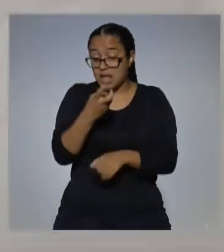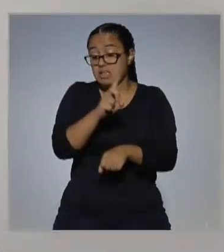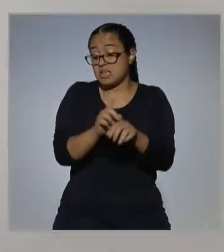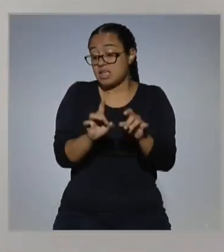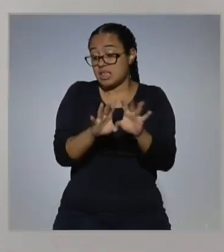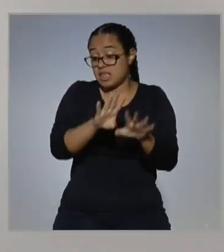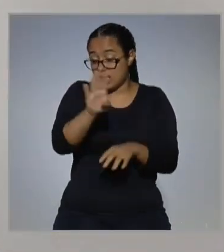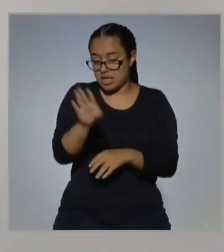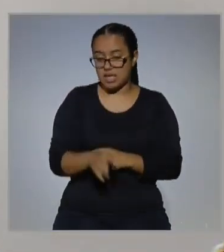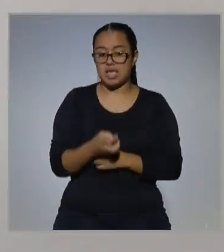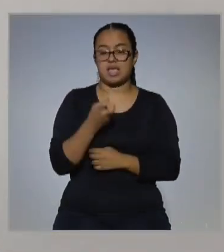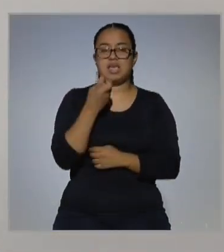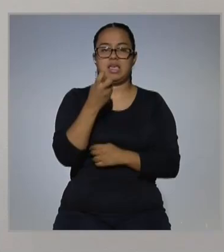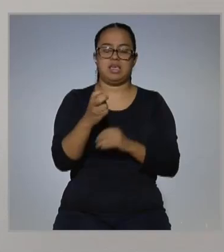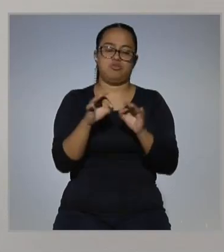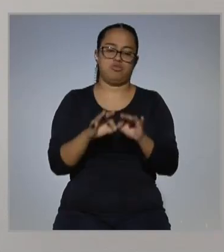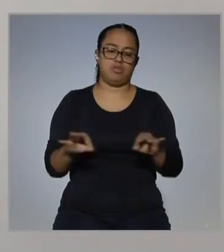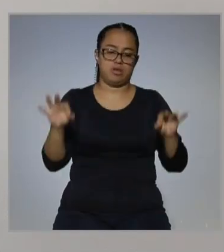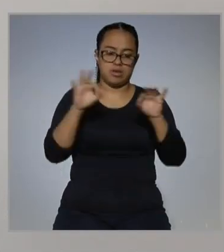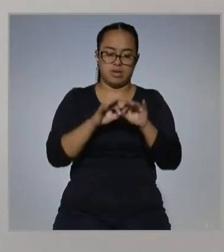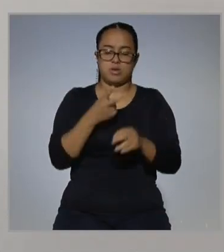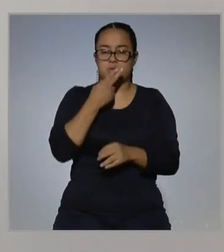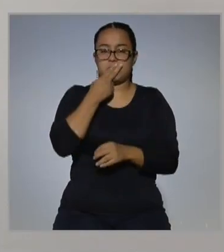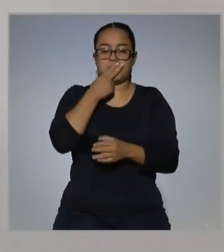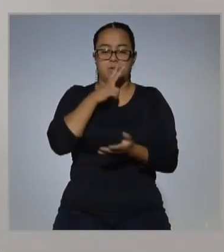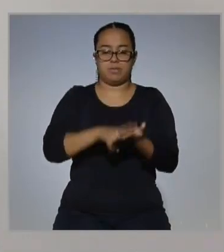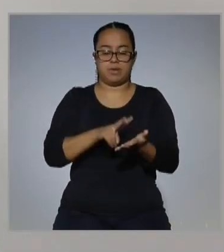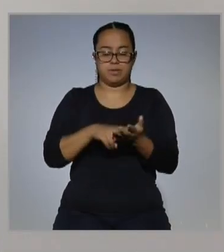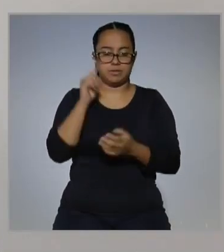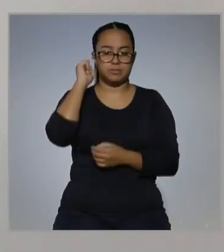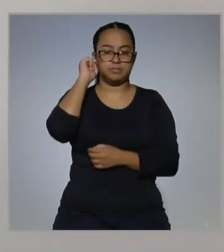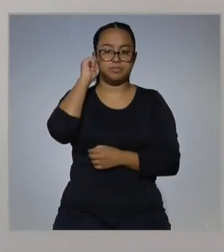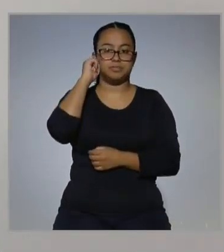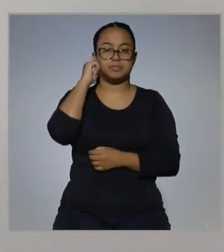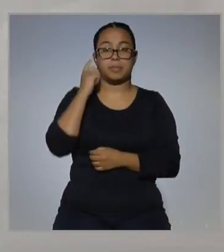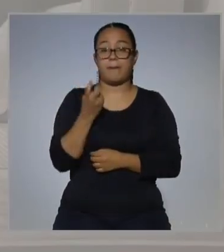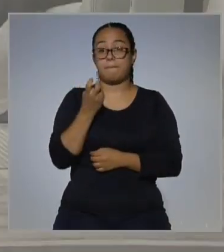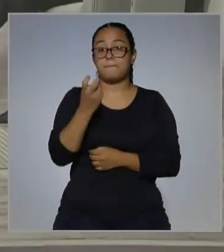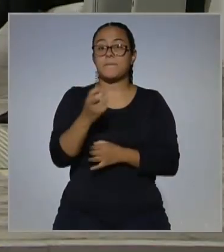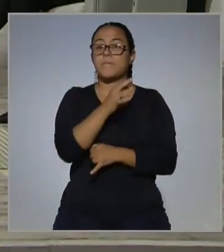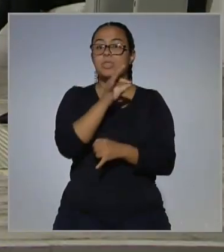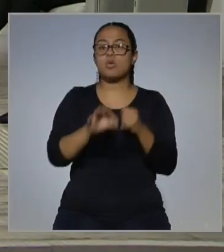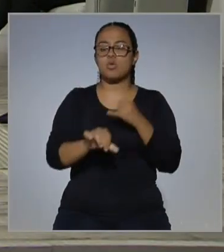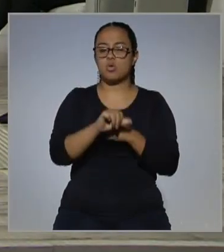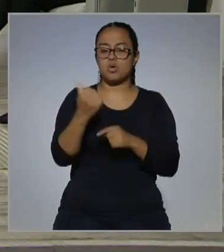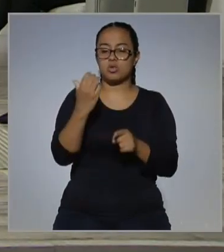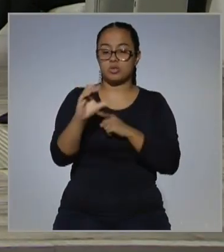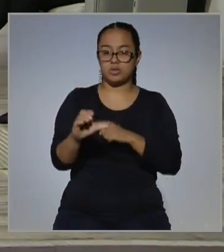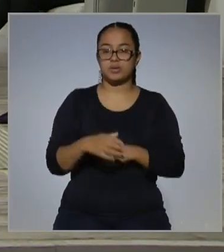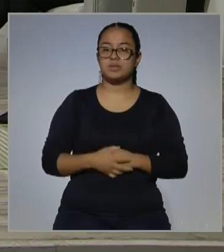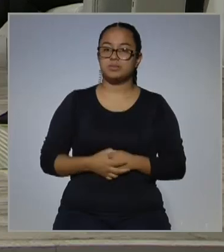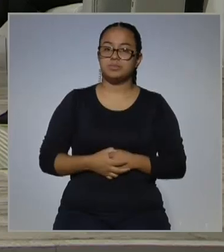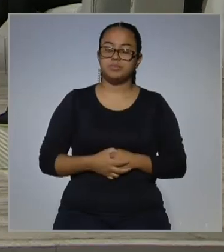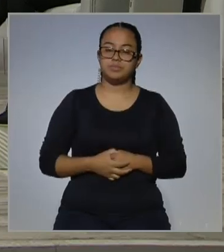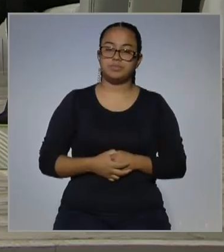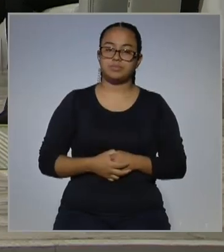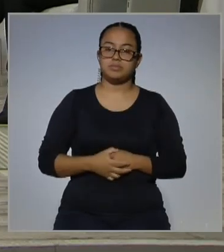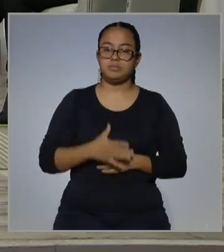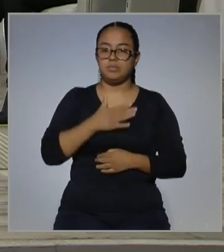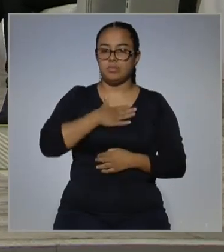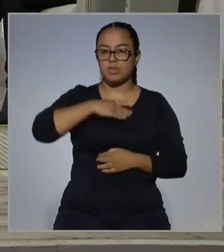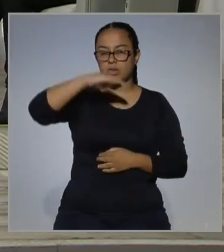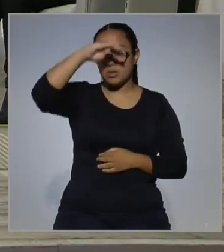es sumamente enriquecedor y valioso. Bueno, pues ahí está. ¿Cómo cierras el programa? Te tocó cerrar.